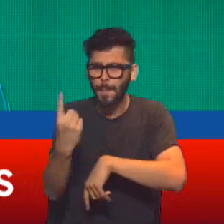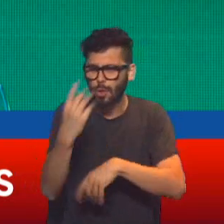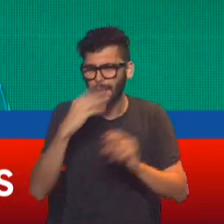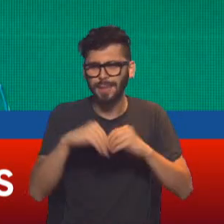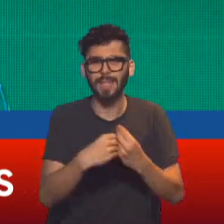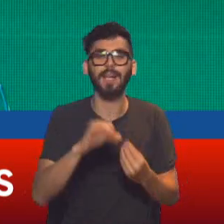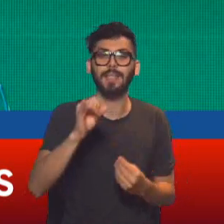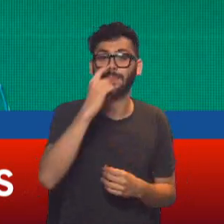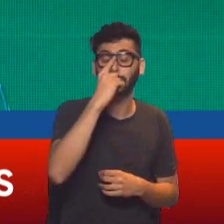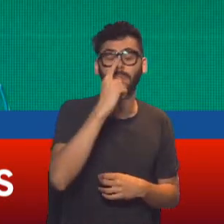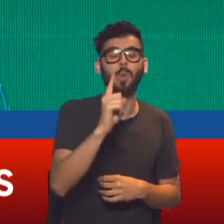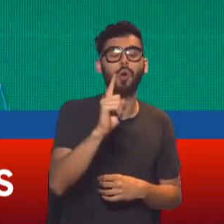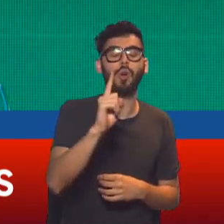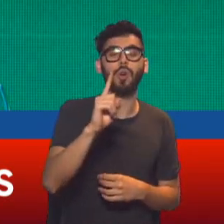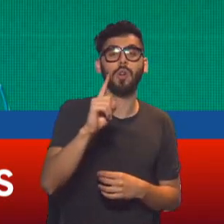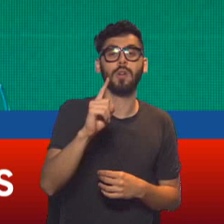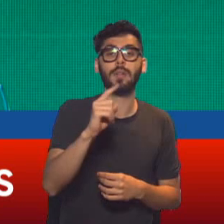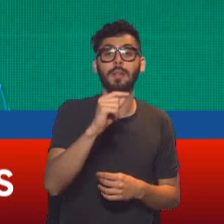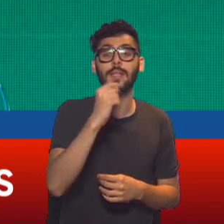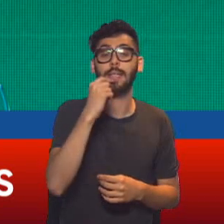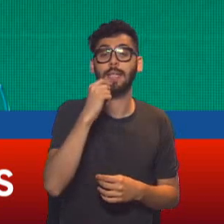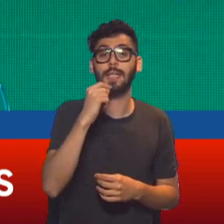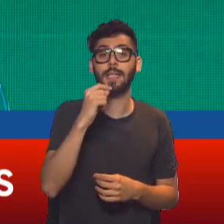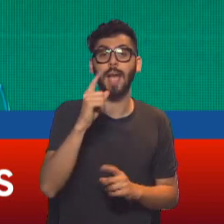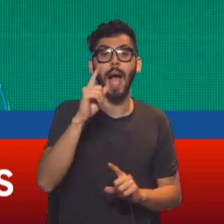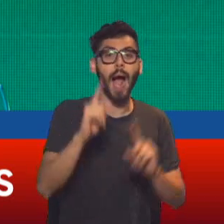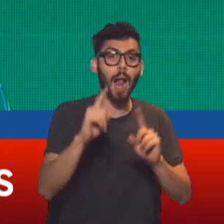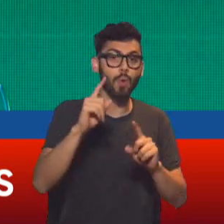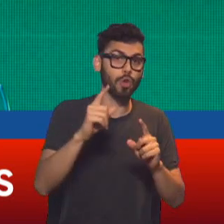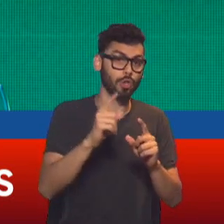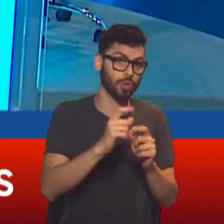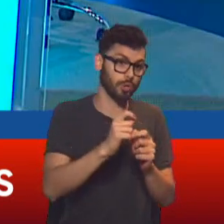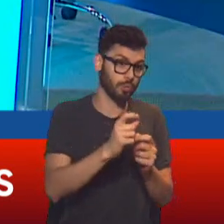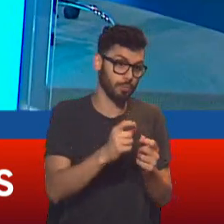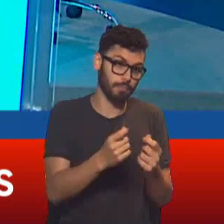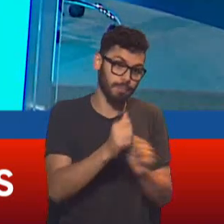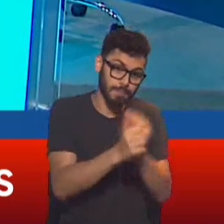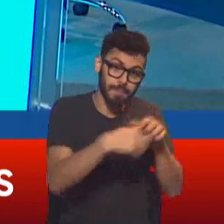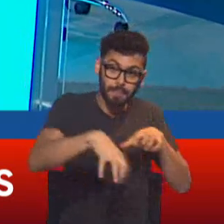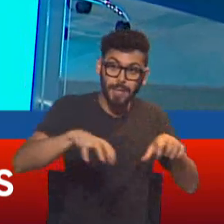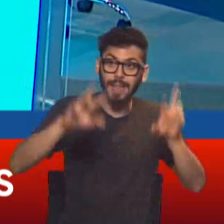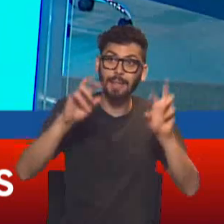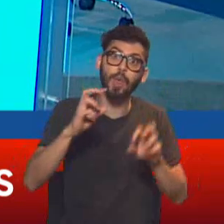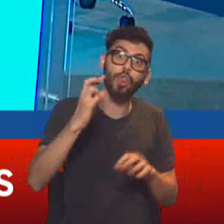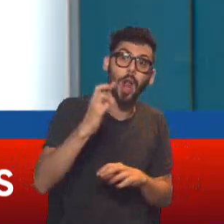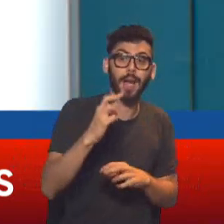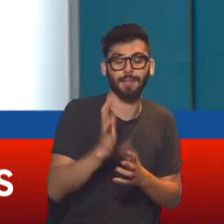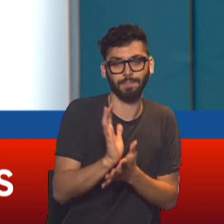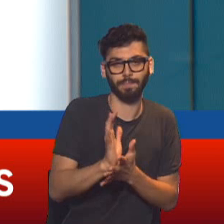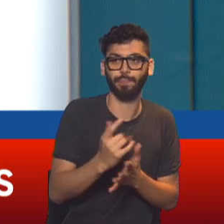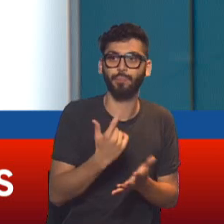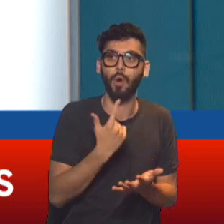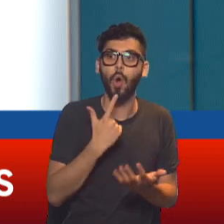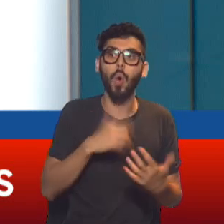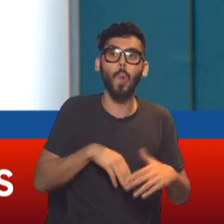con este tema. Digo, pero si puntualizamos en determinados sectores, hay también especulación. Sí, hay concentración que